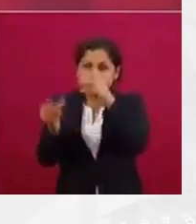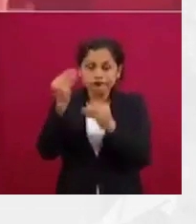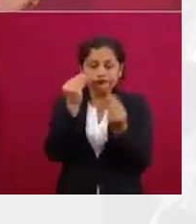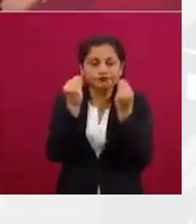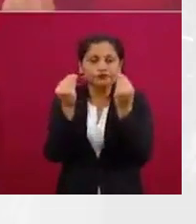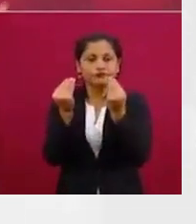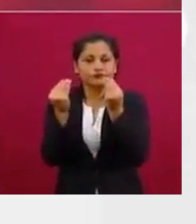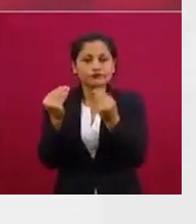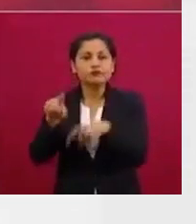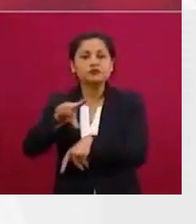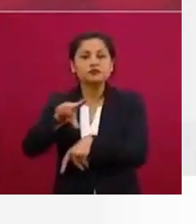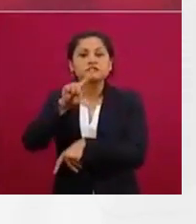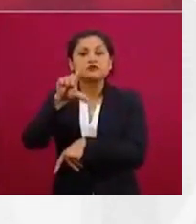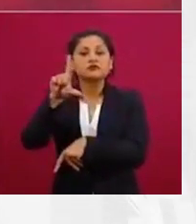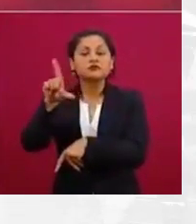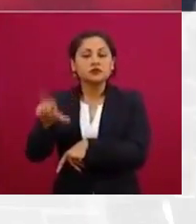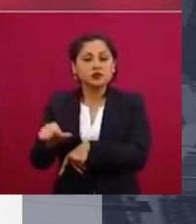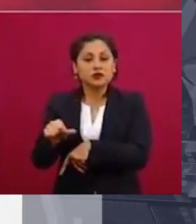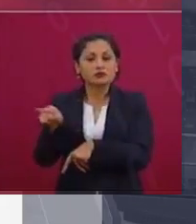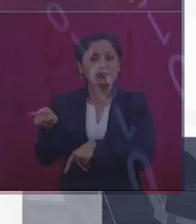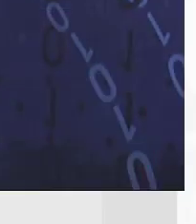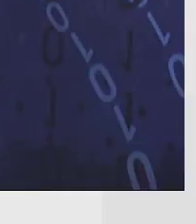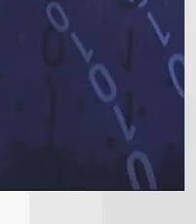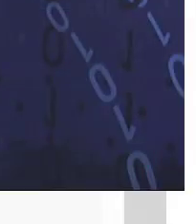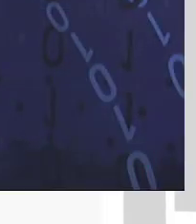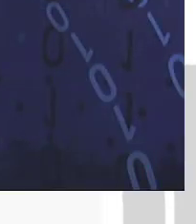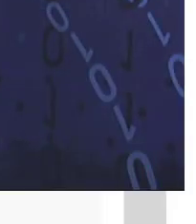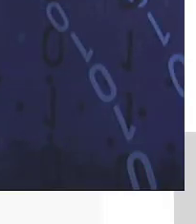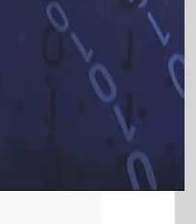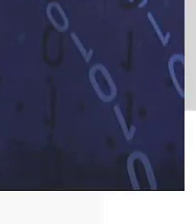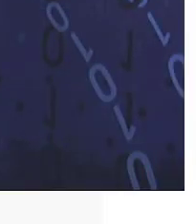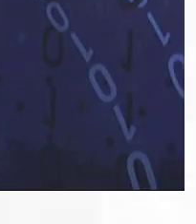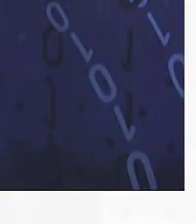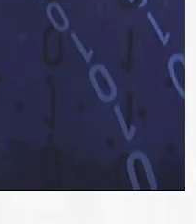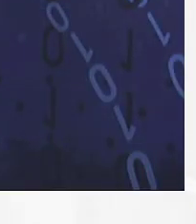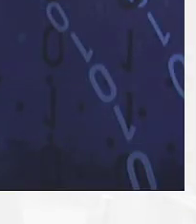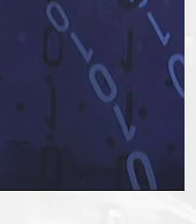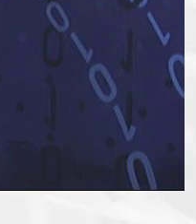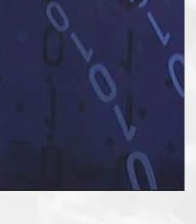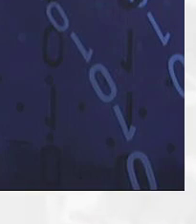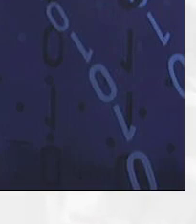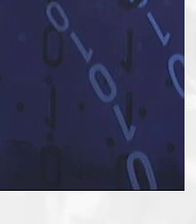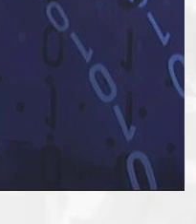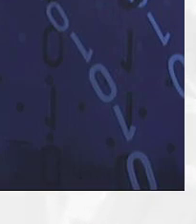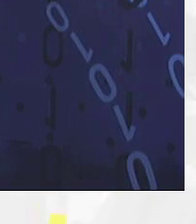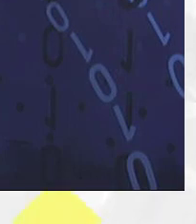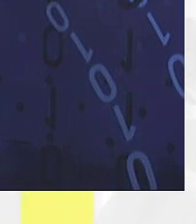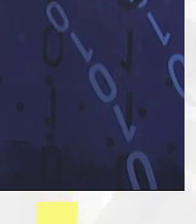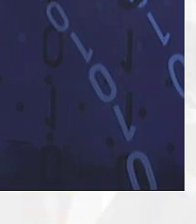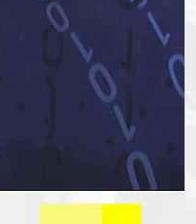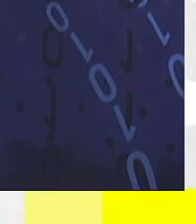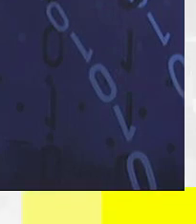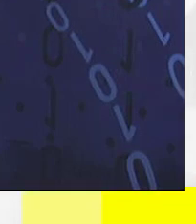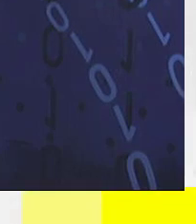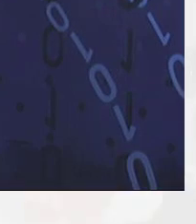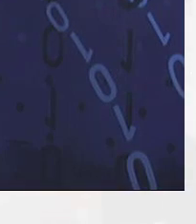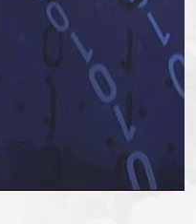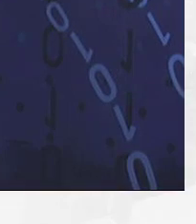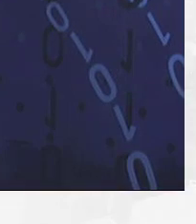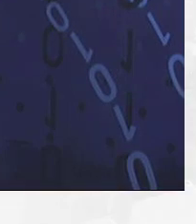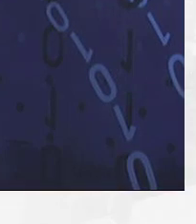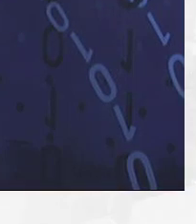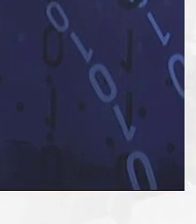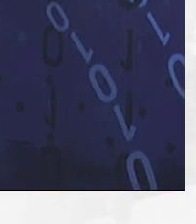con el presidente por las mañanas. Voy a reproducir de nuevo porque la gente debe de entender muy bien qué fue lo que dijo y cómo lo dijo.